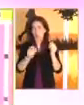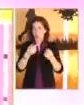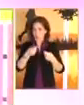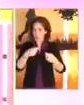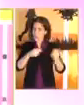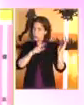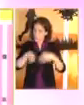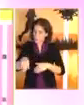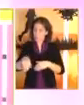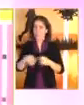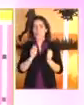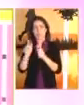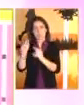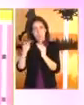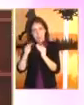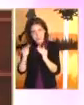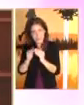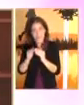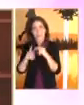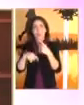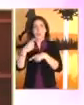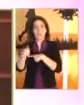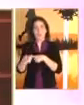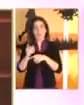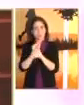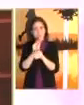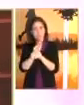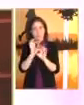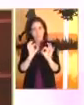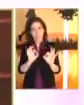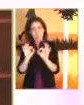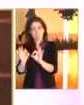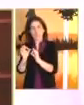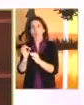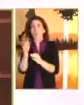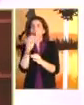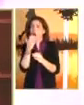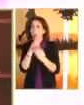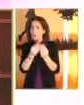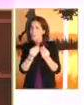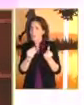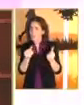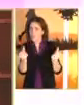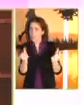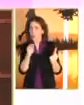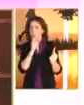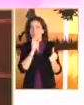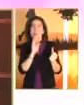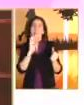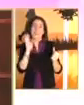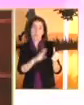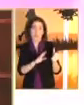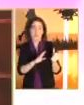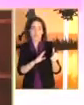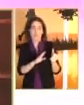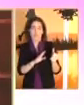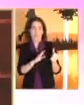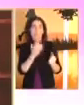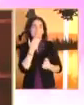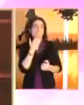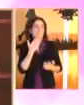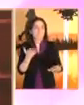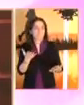casa, directo al congelador. Y luego mantener también la descongelación de una forma correcta y adecuada. No es conveniente